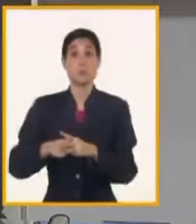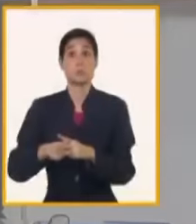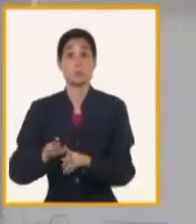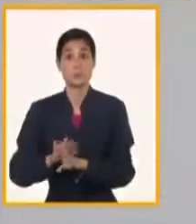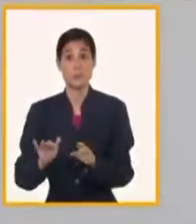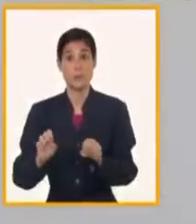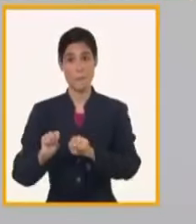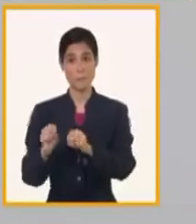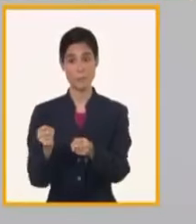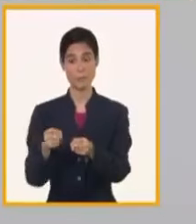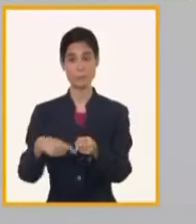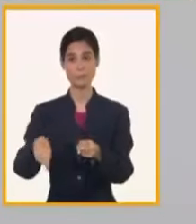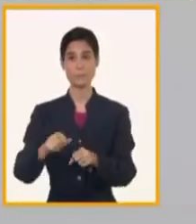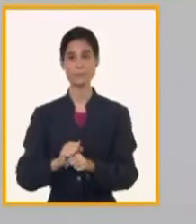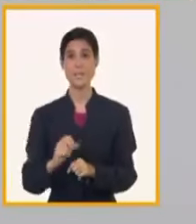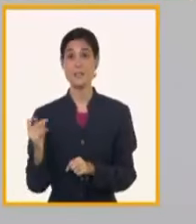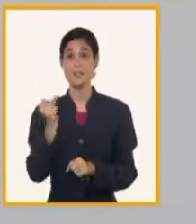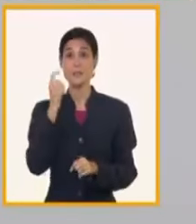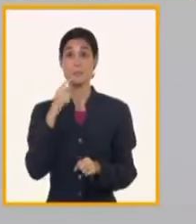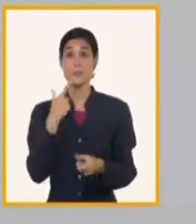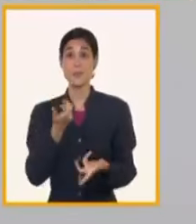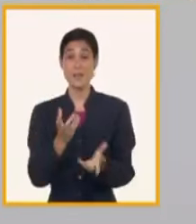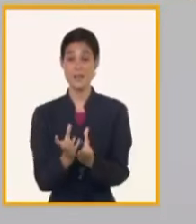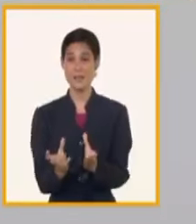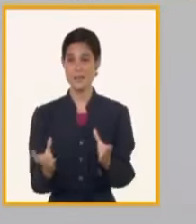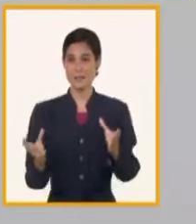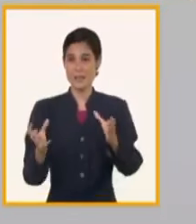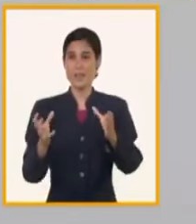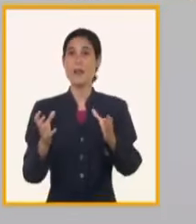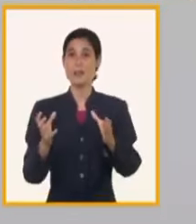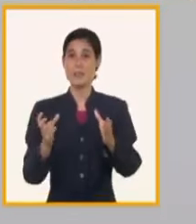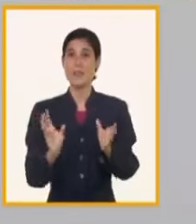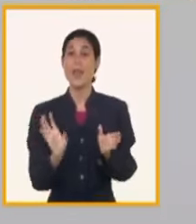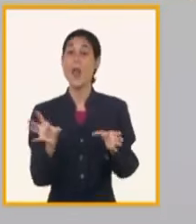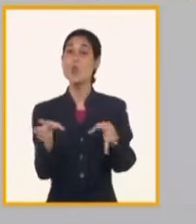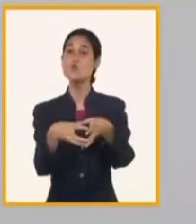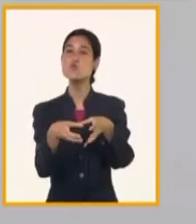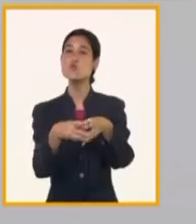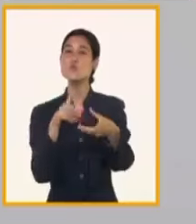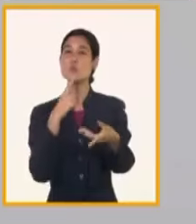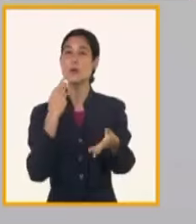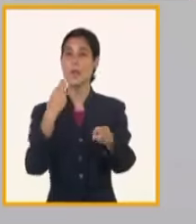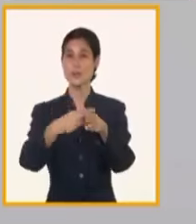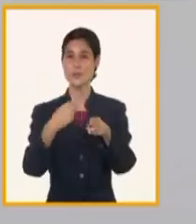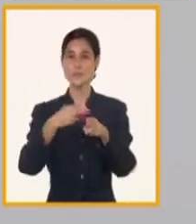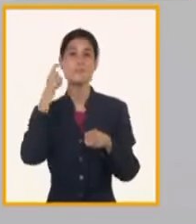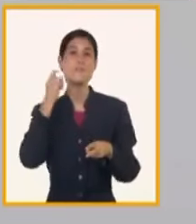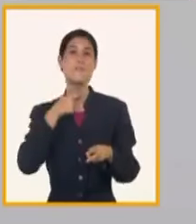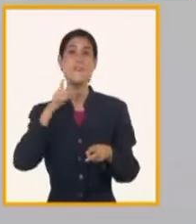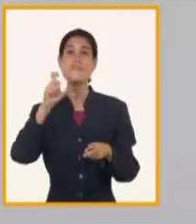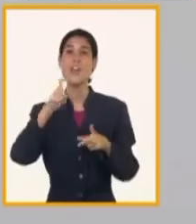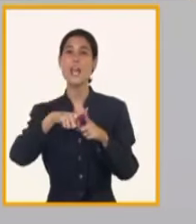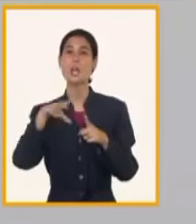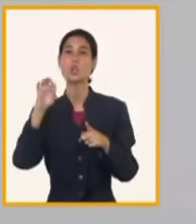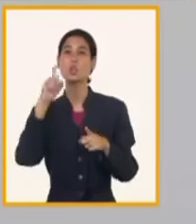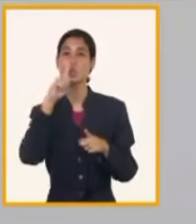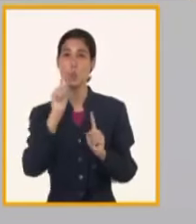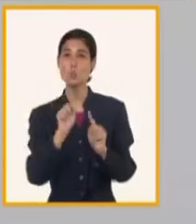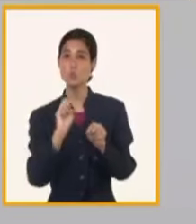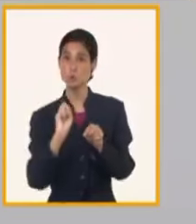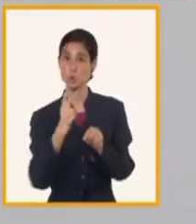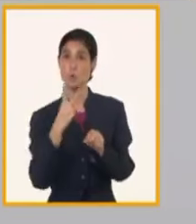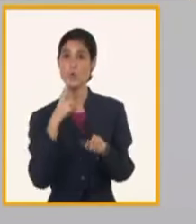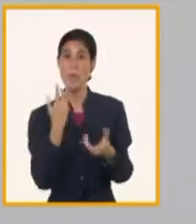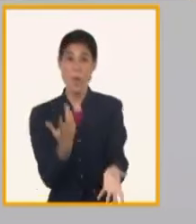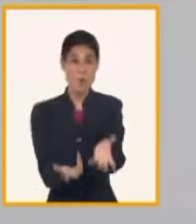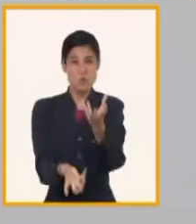se que se incendia la Caldera de fon que fue un incendio de responsabilidades técnicas que hubo que bajar la Caldera y después cuando